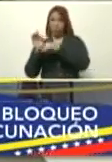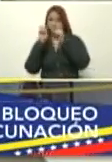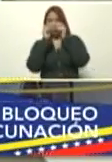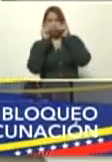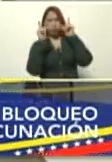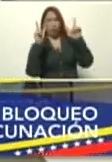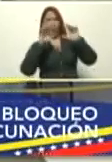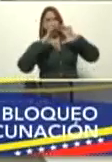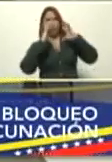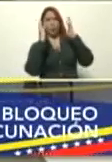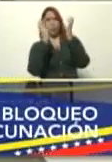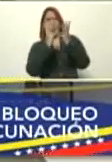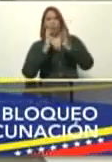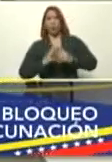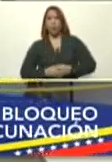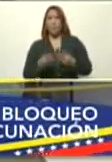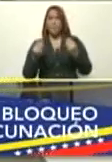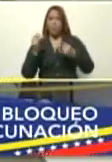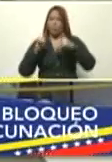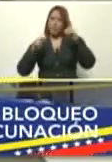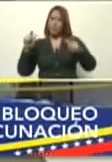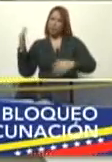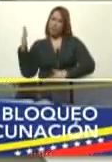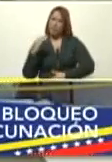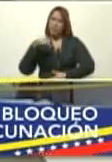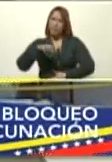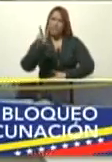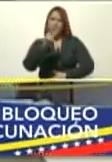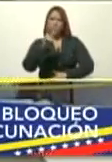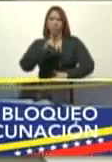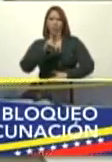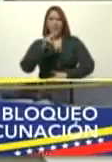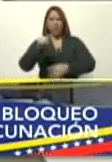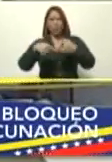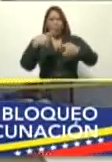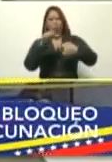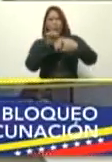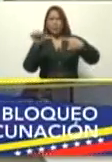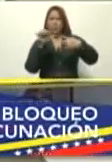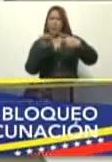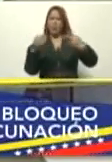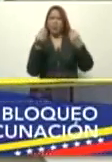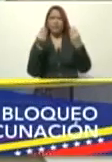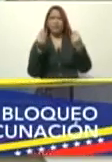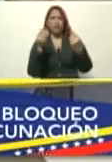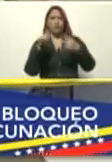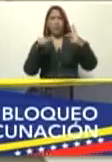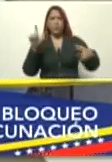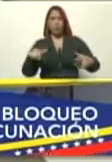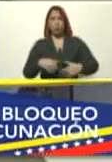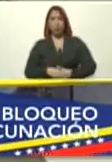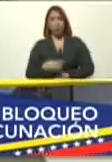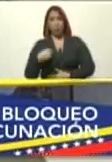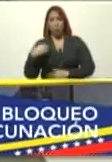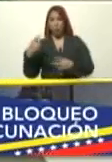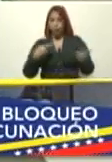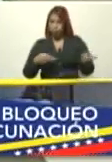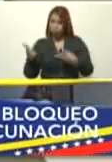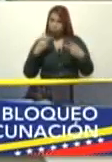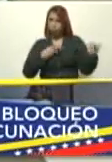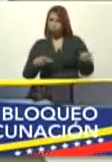mundo. Mucha gente viene a Venezuela toda la semana, mucha gente. Y yo recibo